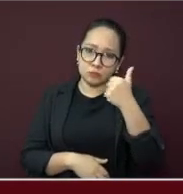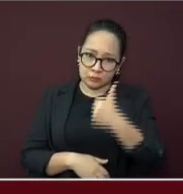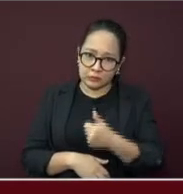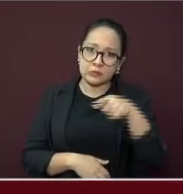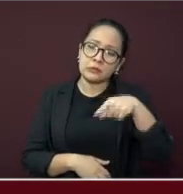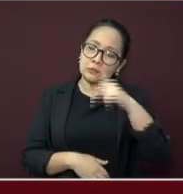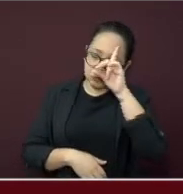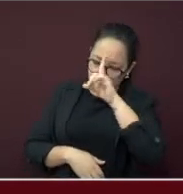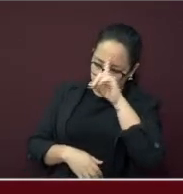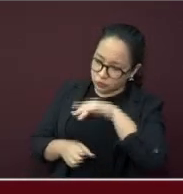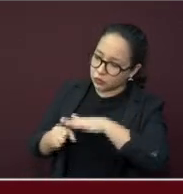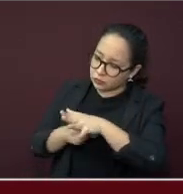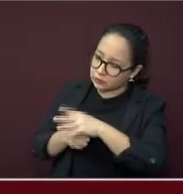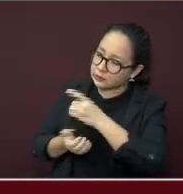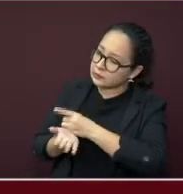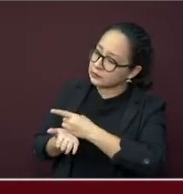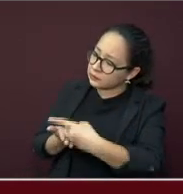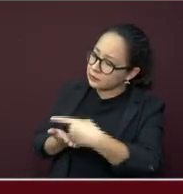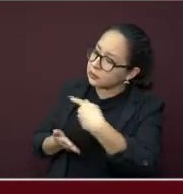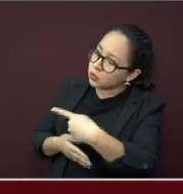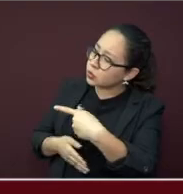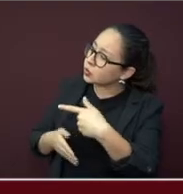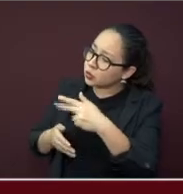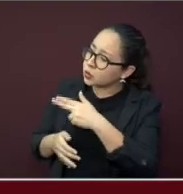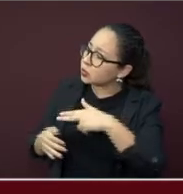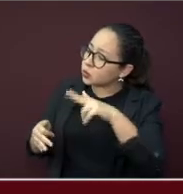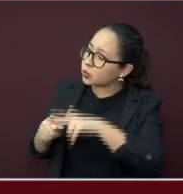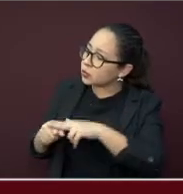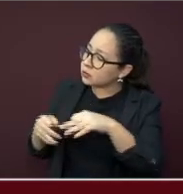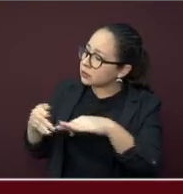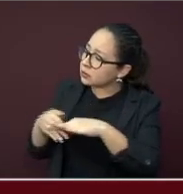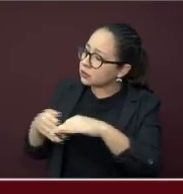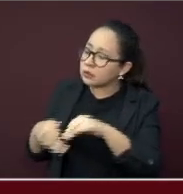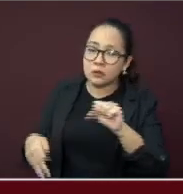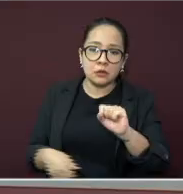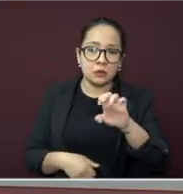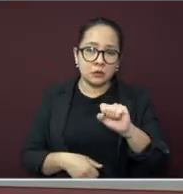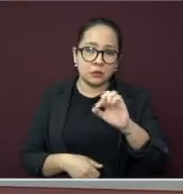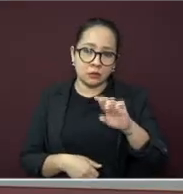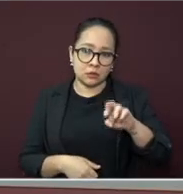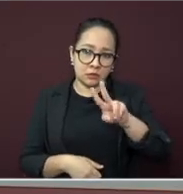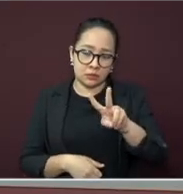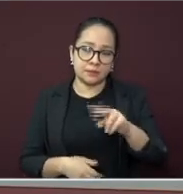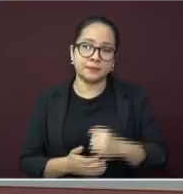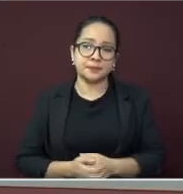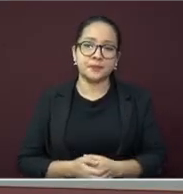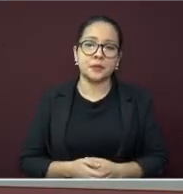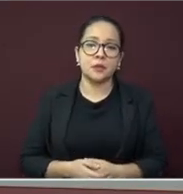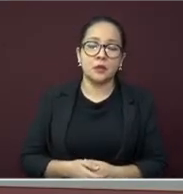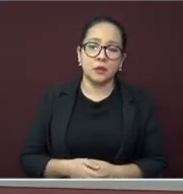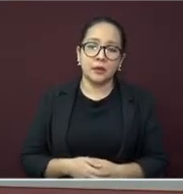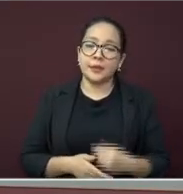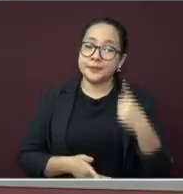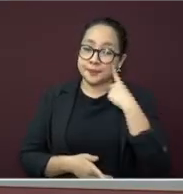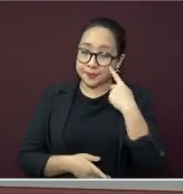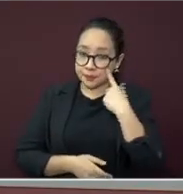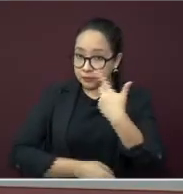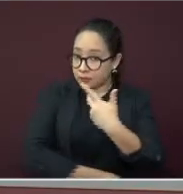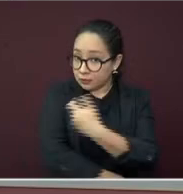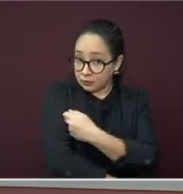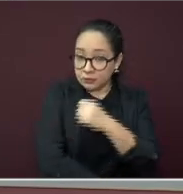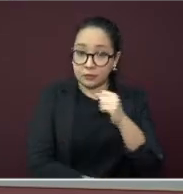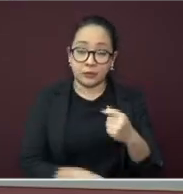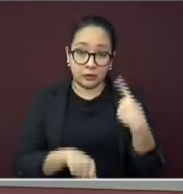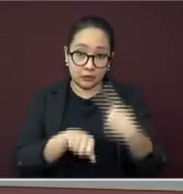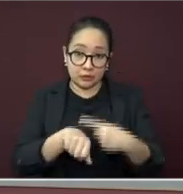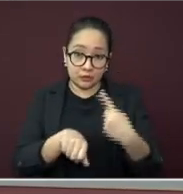sobre la dirección del centro de salud que les corresponde fíjense bien la vacuna contra la influenza protege